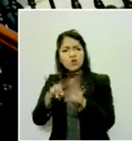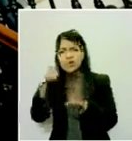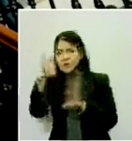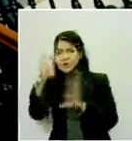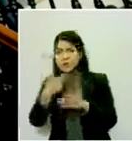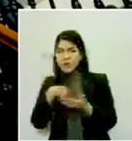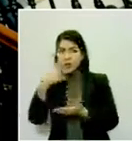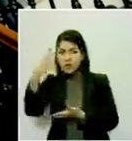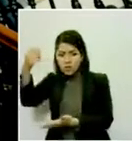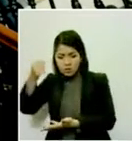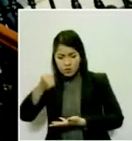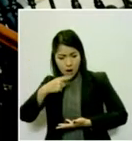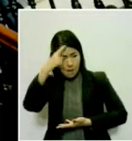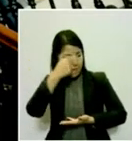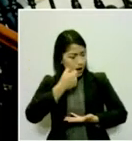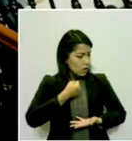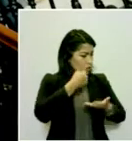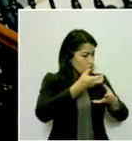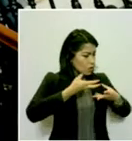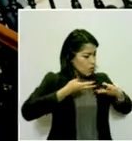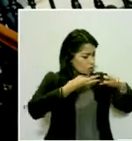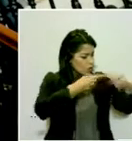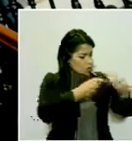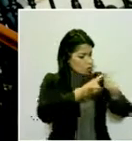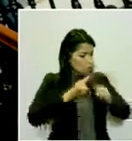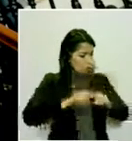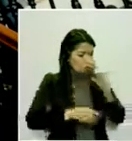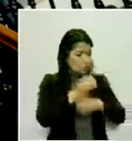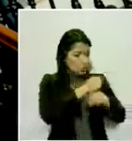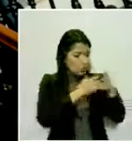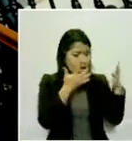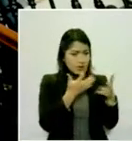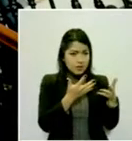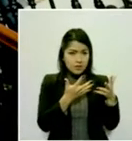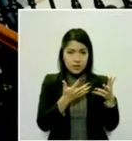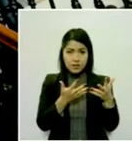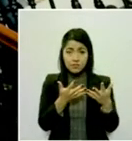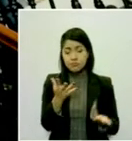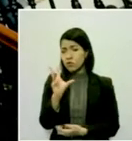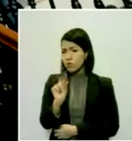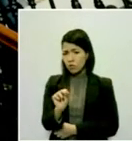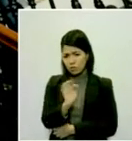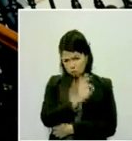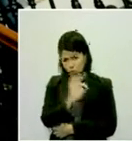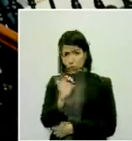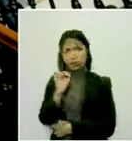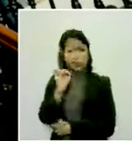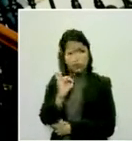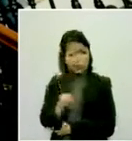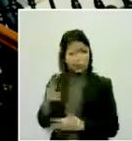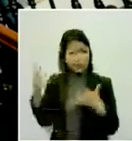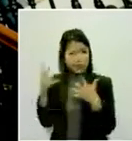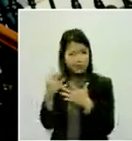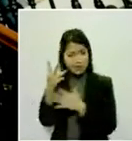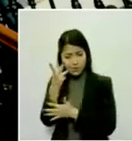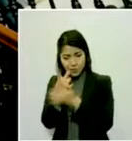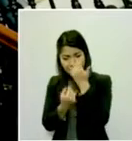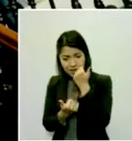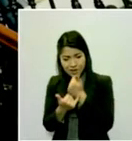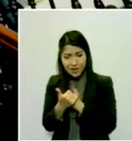El autogobierno que tiene presupuesto directo también puede realizar